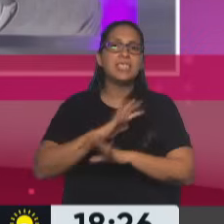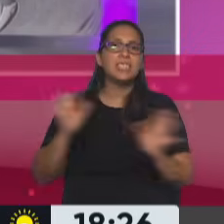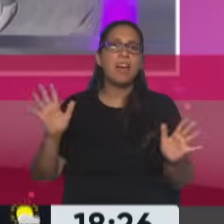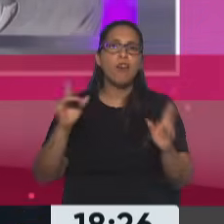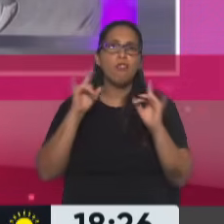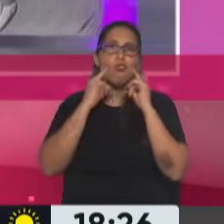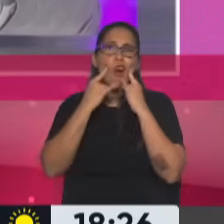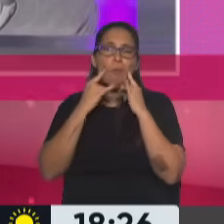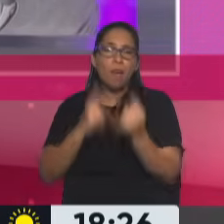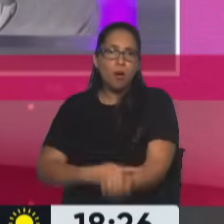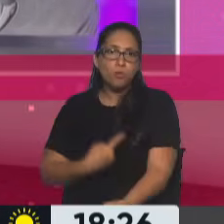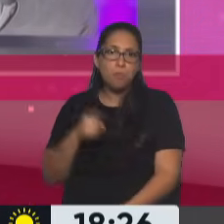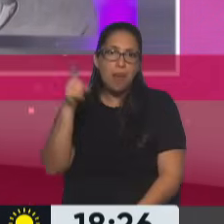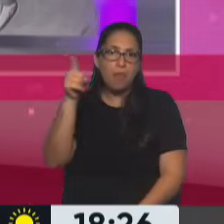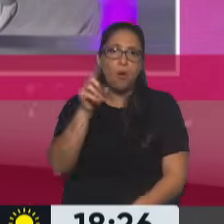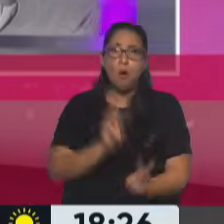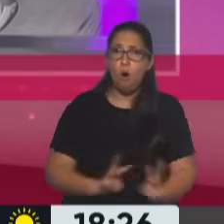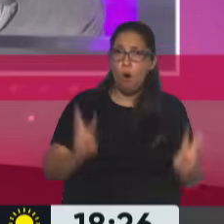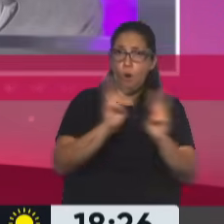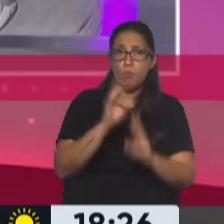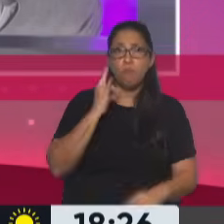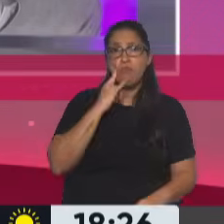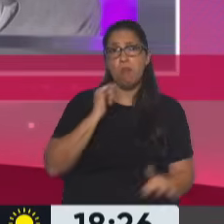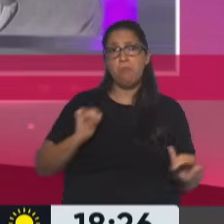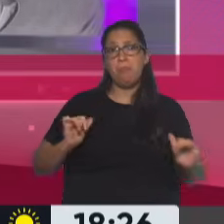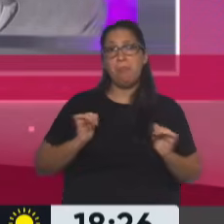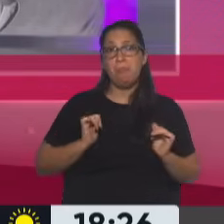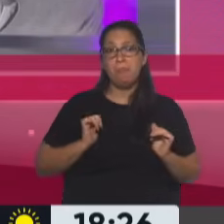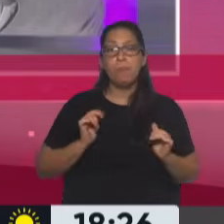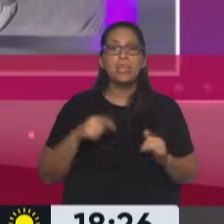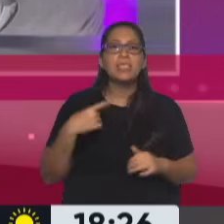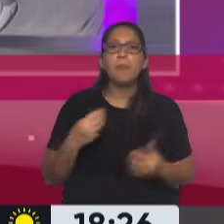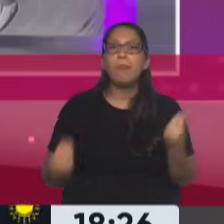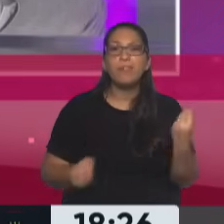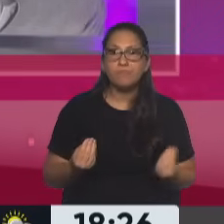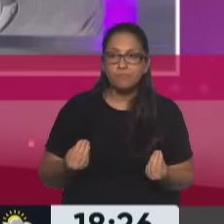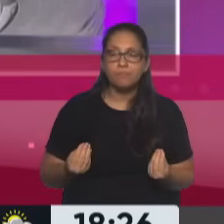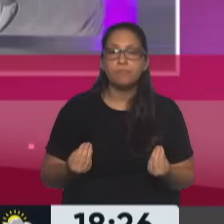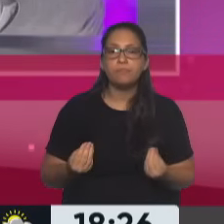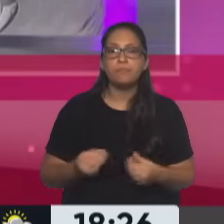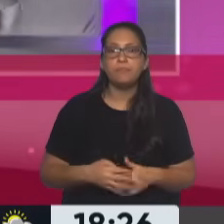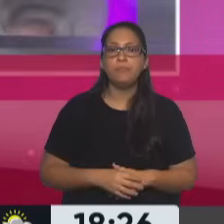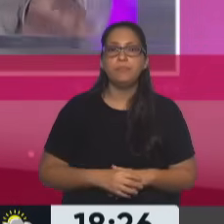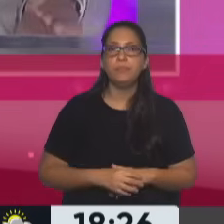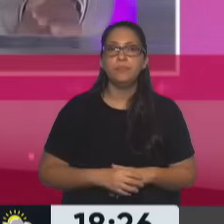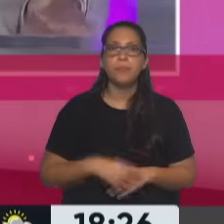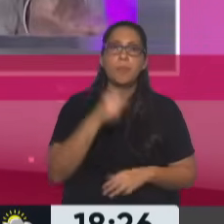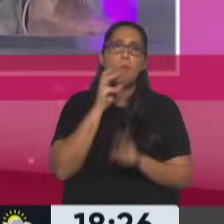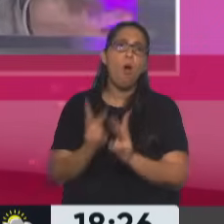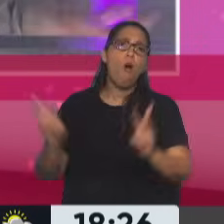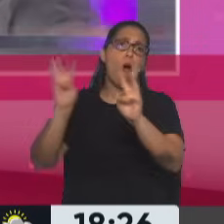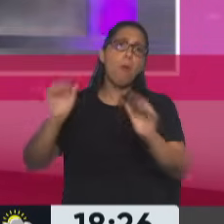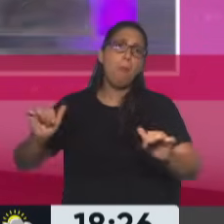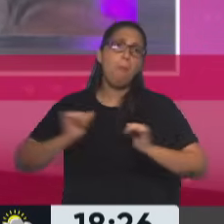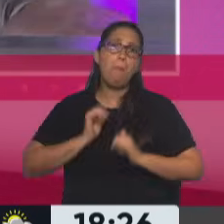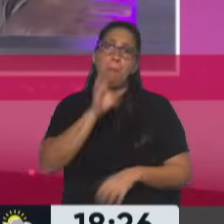cómodos. La ONU se acostumbró a estar cómoda, porque ¿a qué punto llegábamos? Al punto en el cual vos decías, la ONU no hace nada. Bueno,